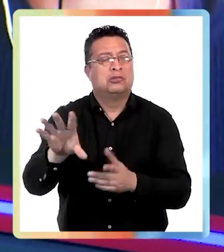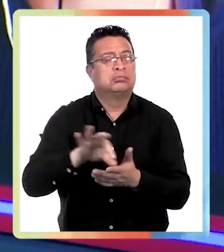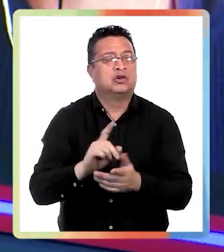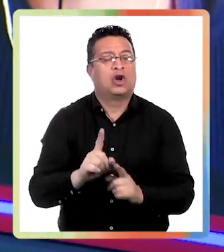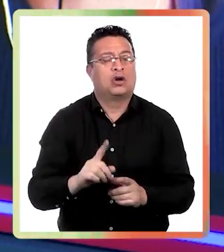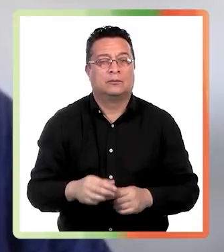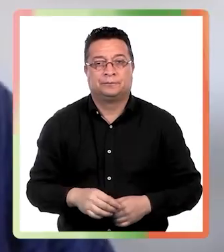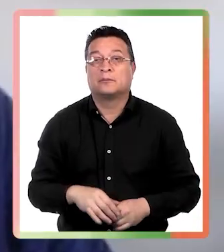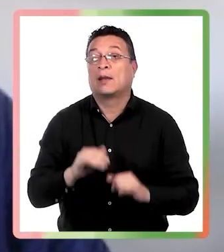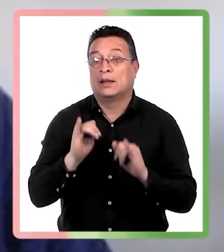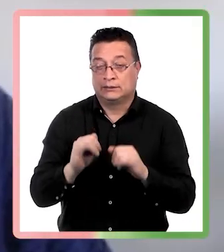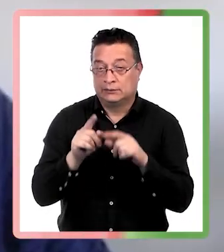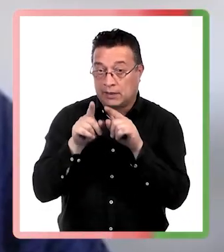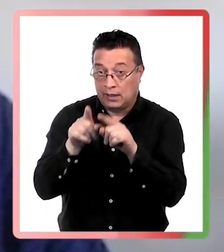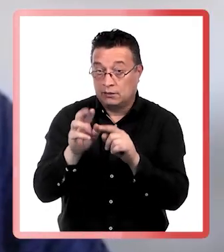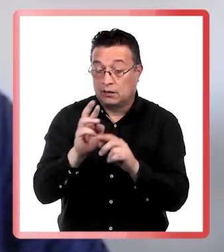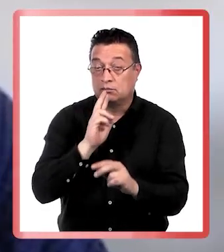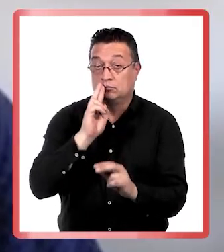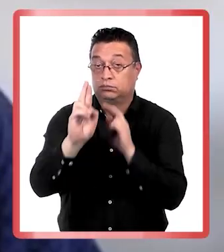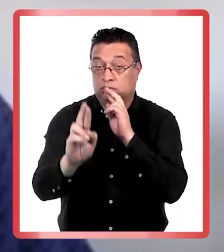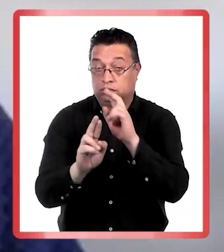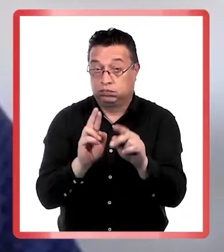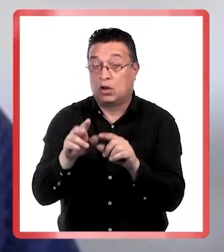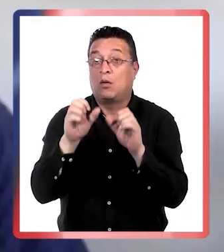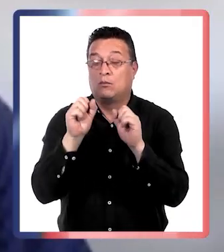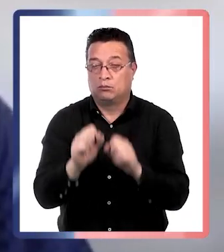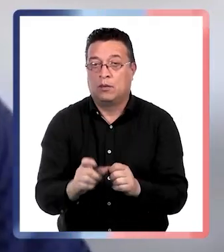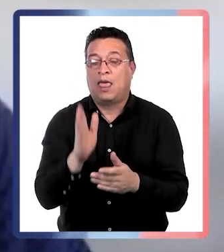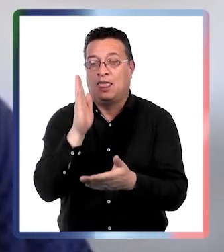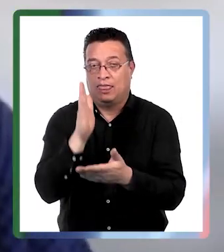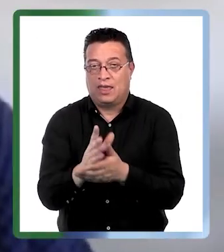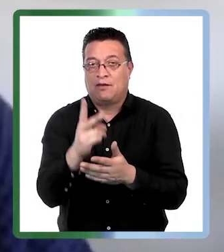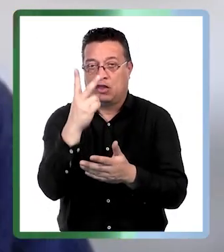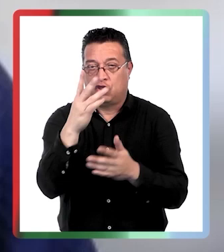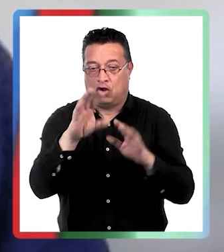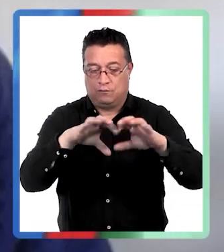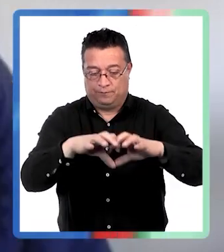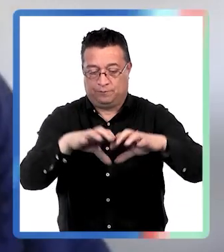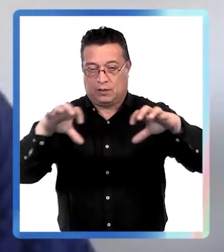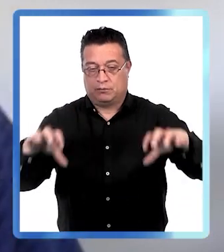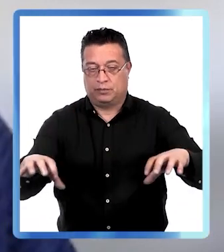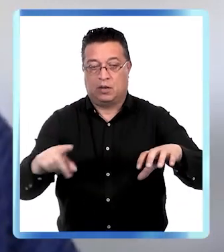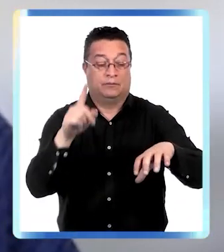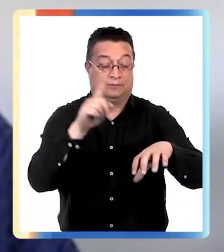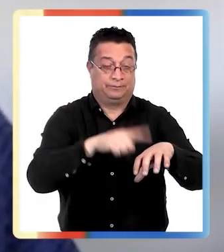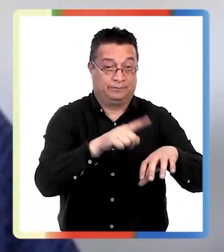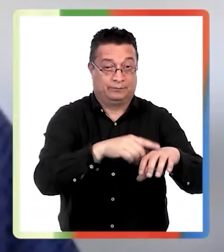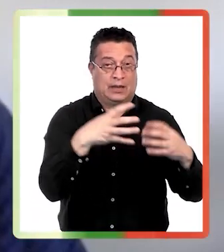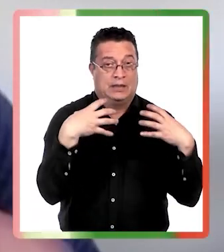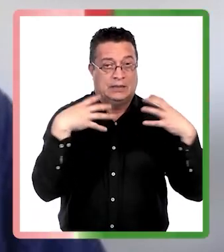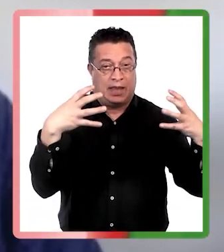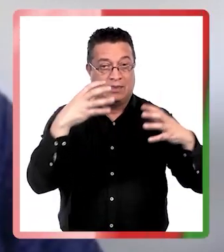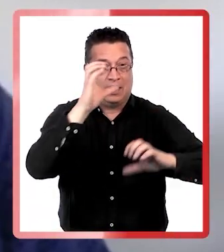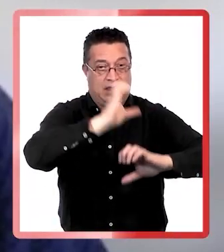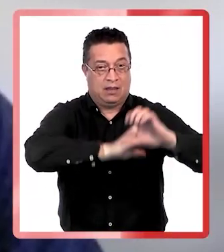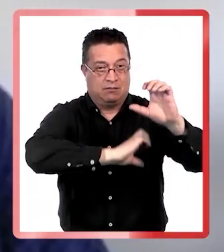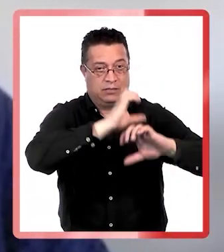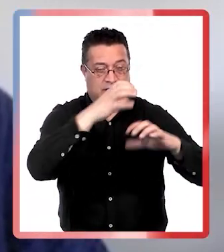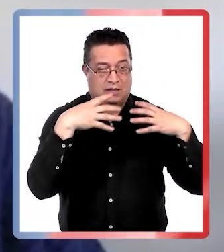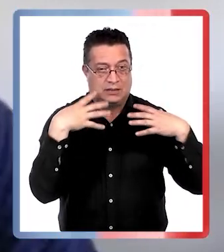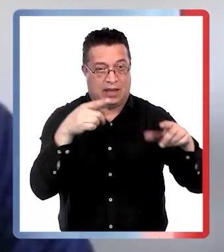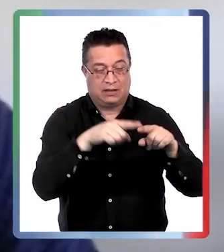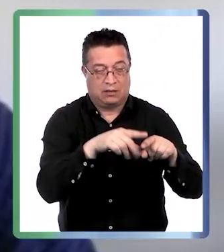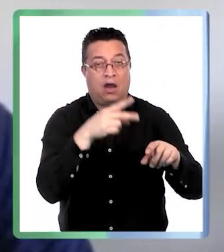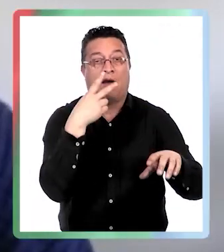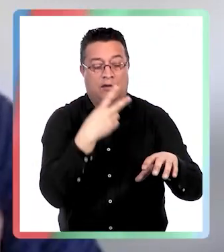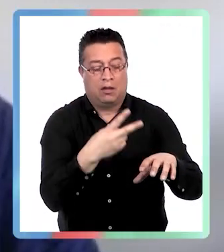LGBTIQ+? Sí, ahí para responder esa pregunta quizás habría que dividir en dos. Uno, hay que hablar de las grandes empresas.